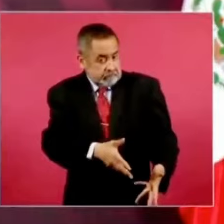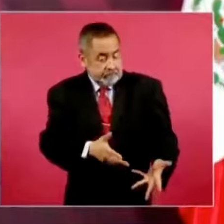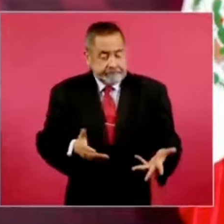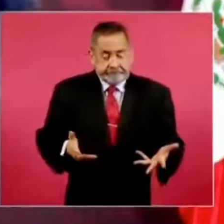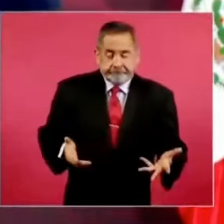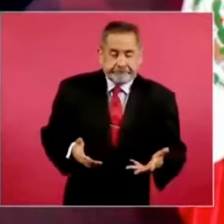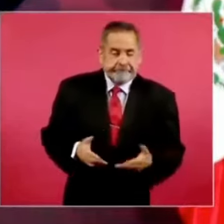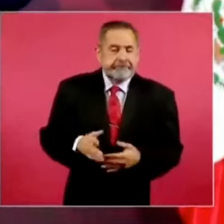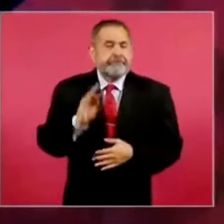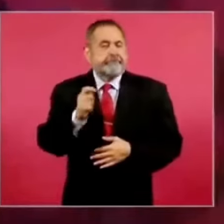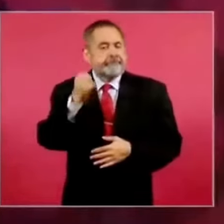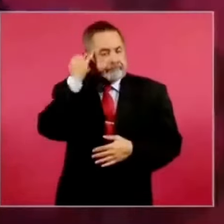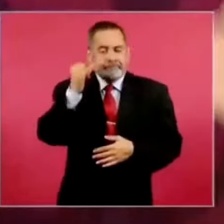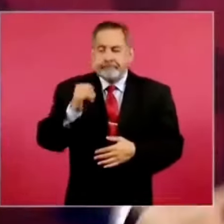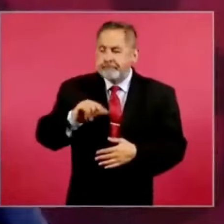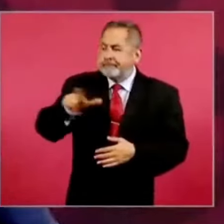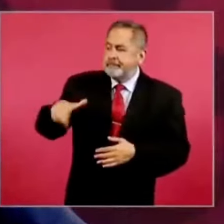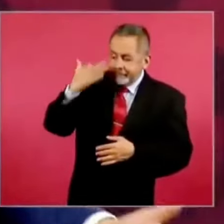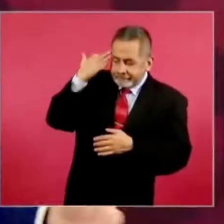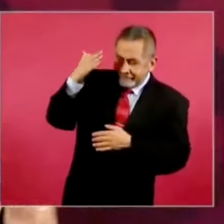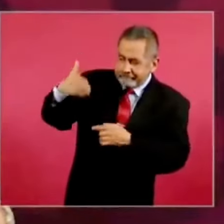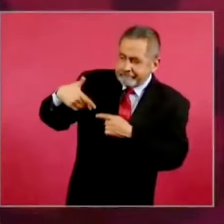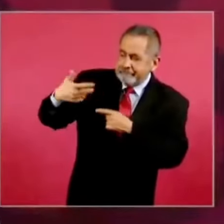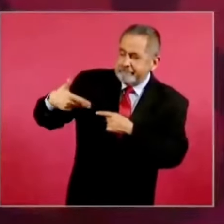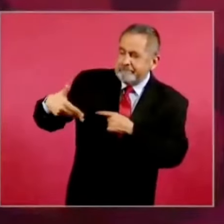también con la idea de que pase el tiempo,